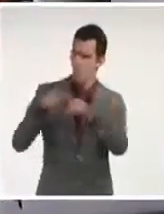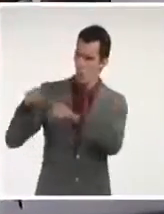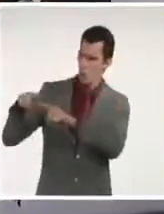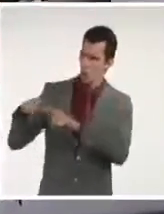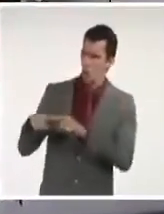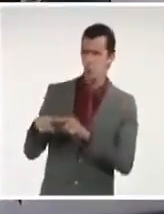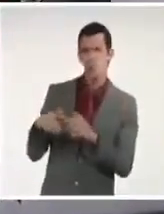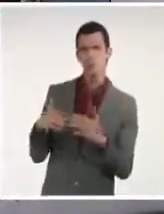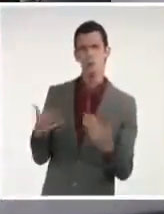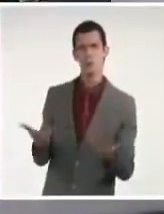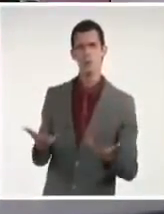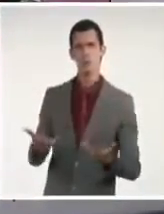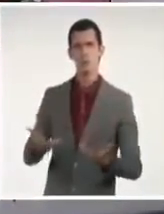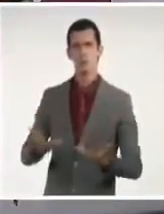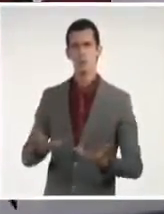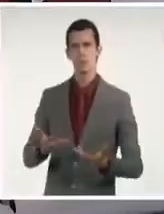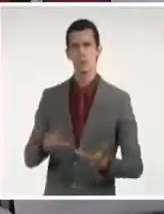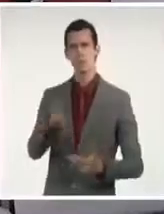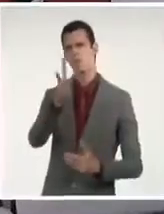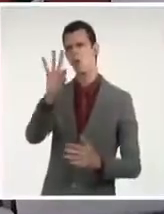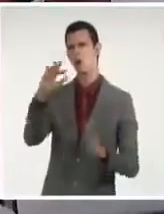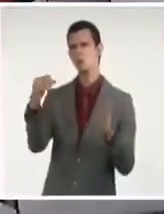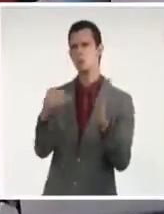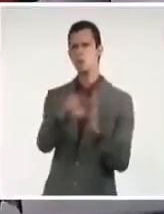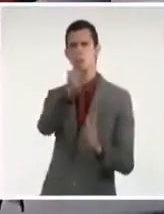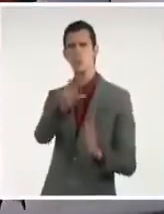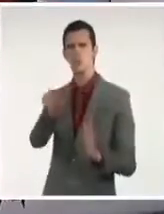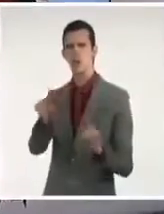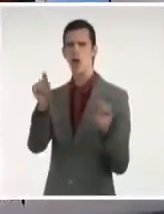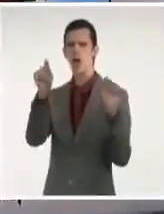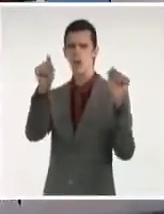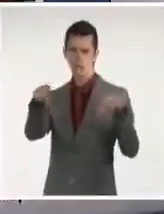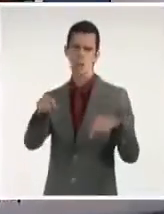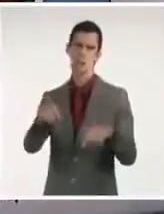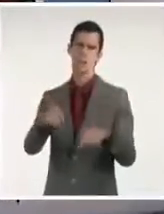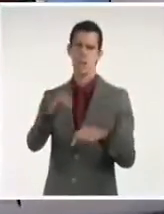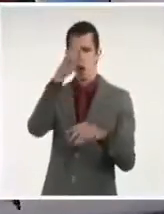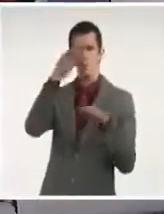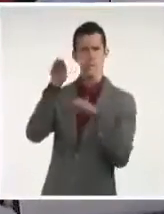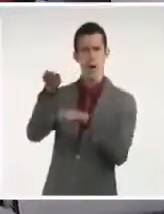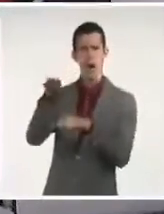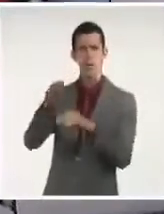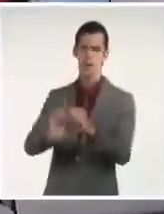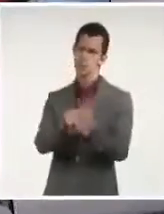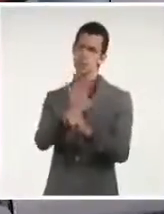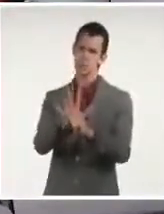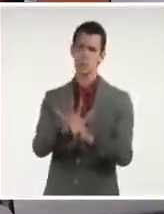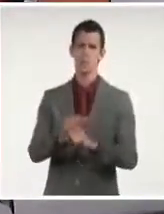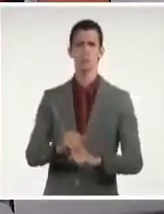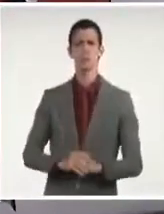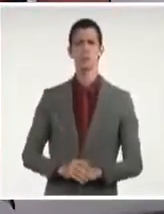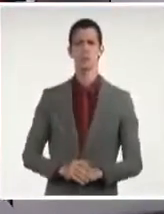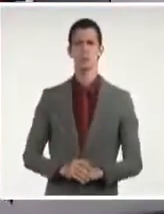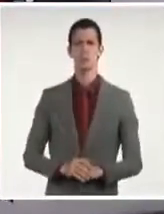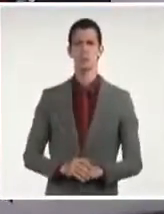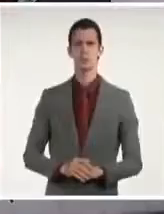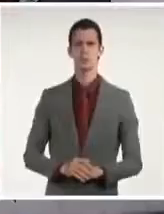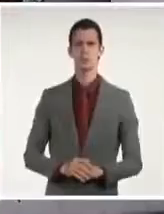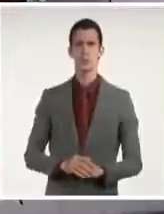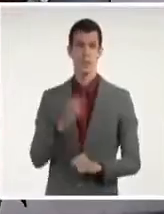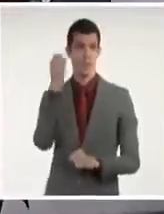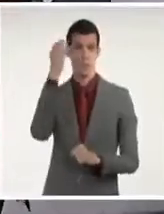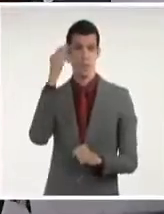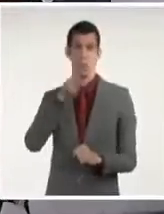usted, alrededor de 38.000 personas están con COVID-19 ingresadas en hospitales o en instituciones que se han reinventado para